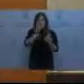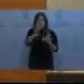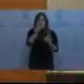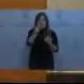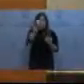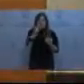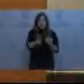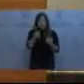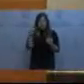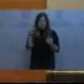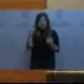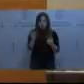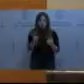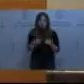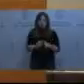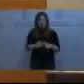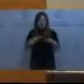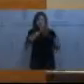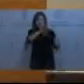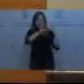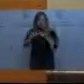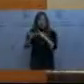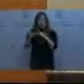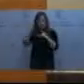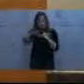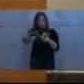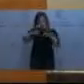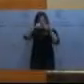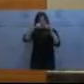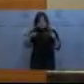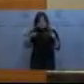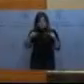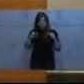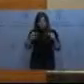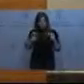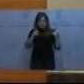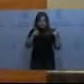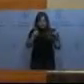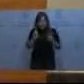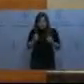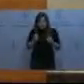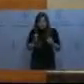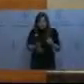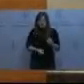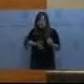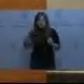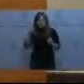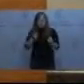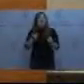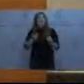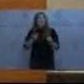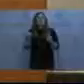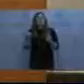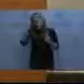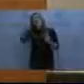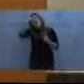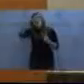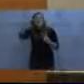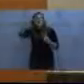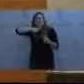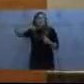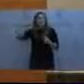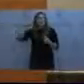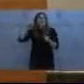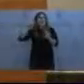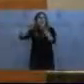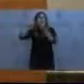esté al frente del liderazgo de la región. Y lo necesitan más que un presidente de una gestora que esté liderando